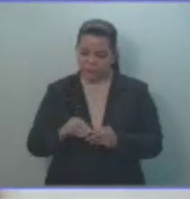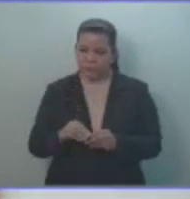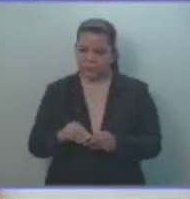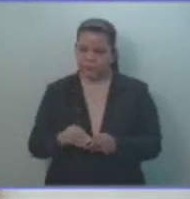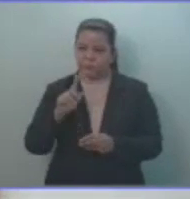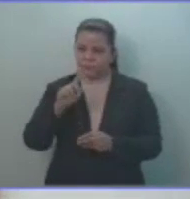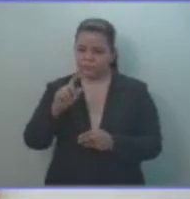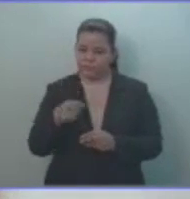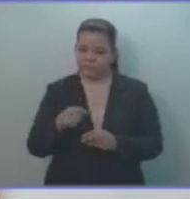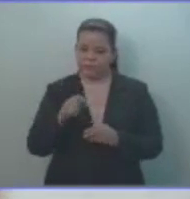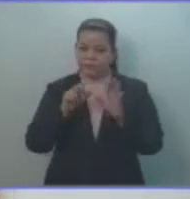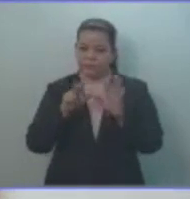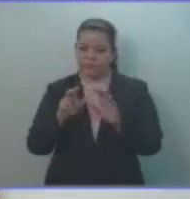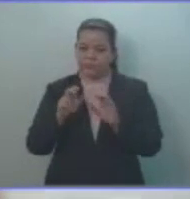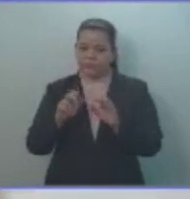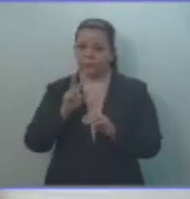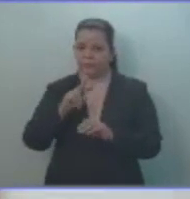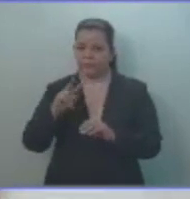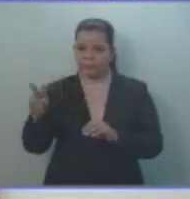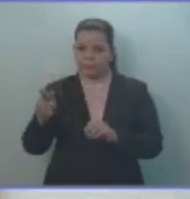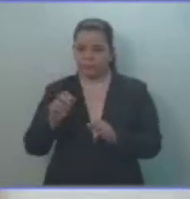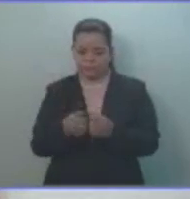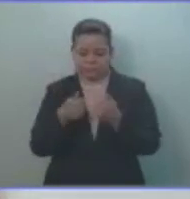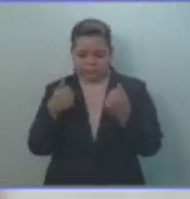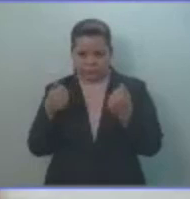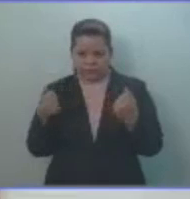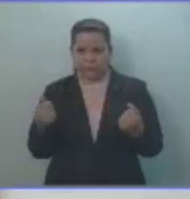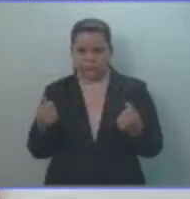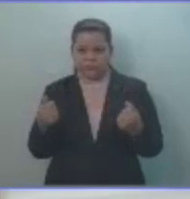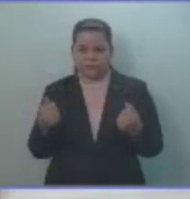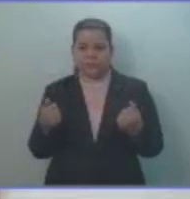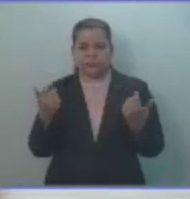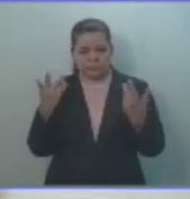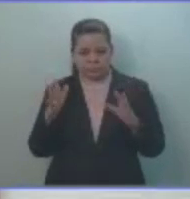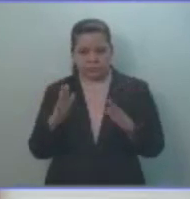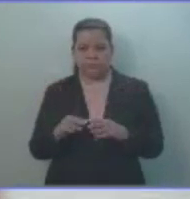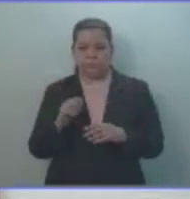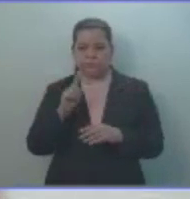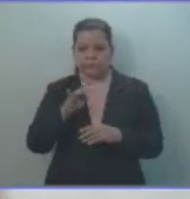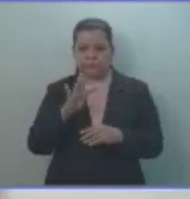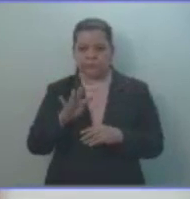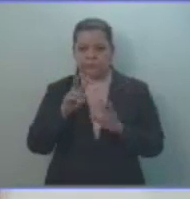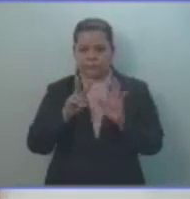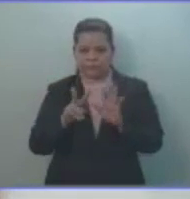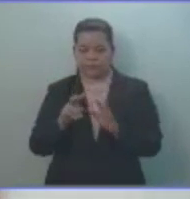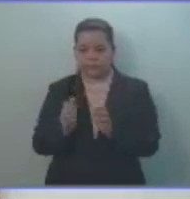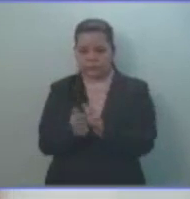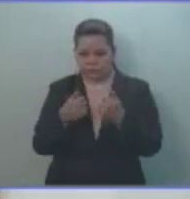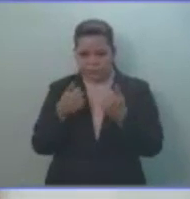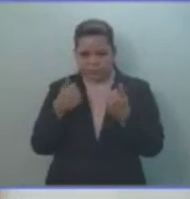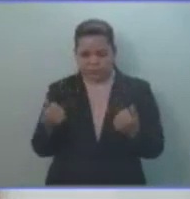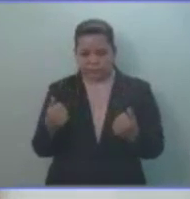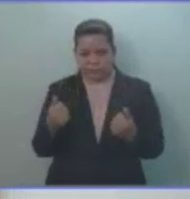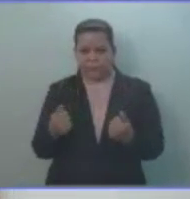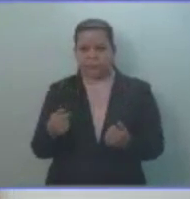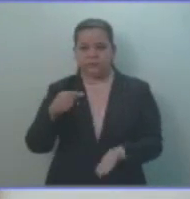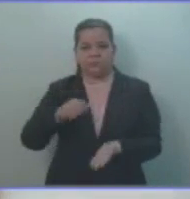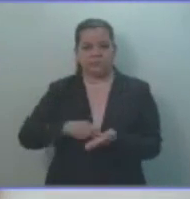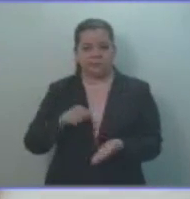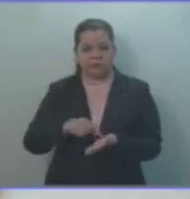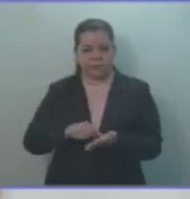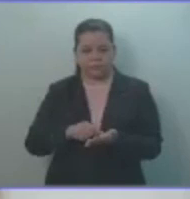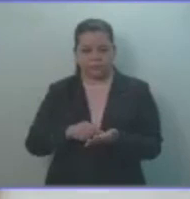a 1.822 millones, de los cuales 147 millones corresponden a deuda